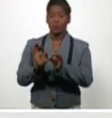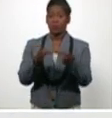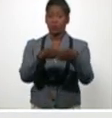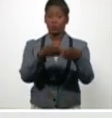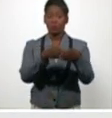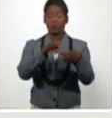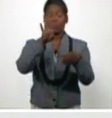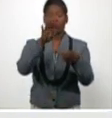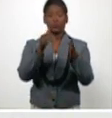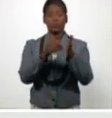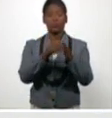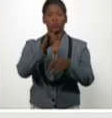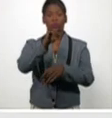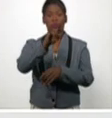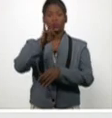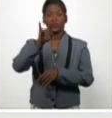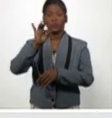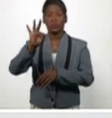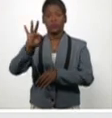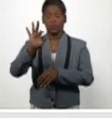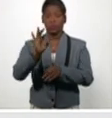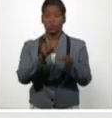4.998, el